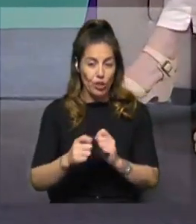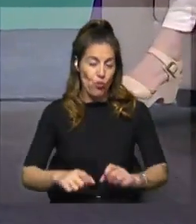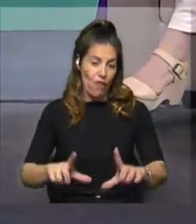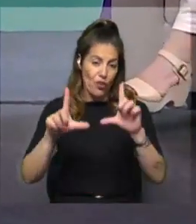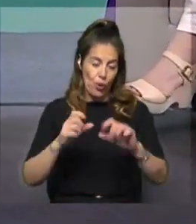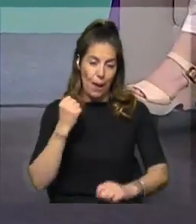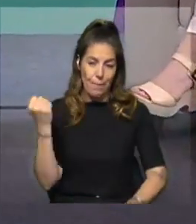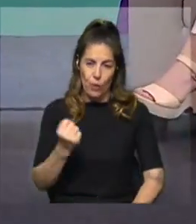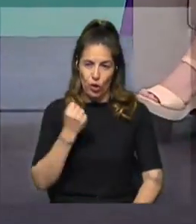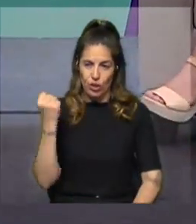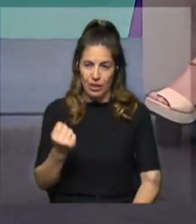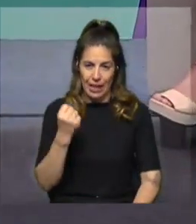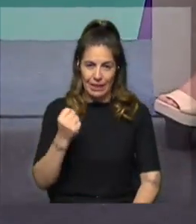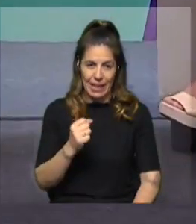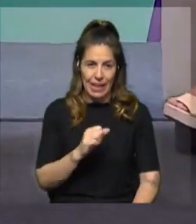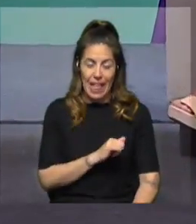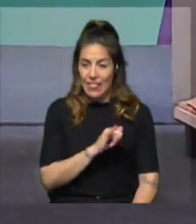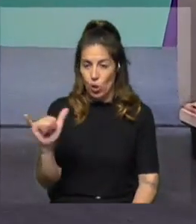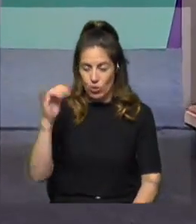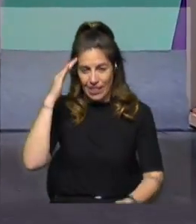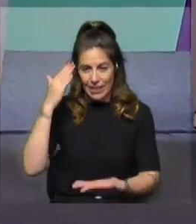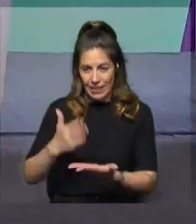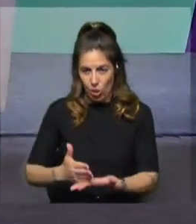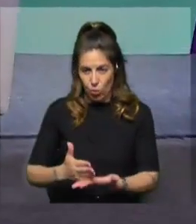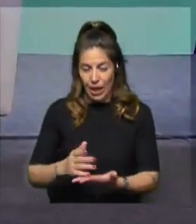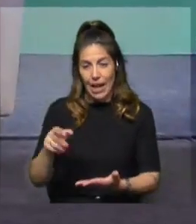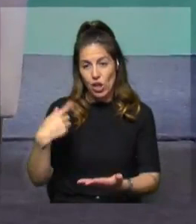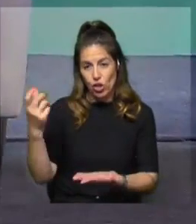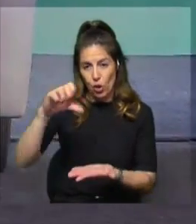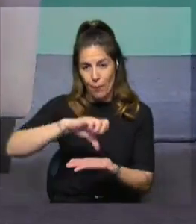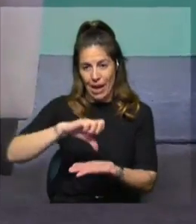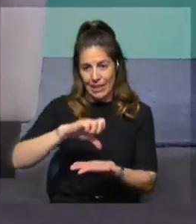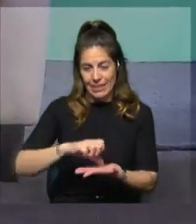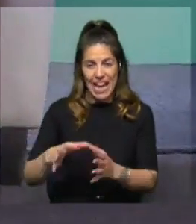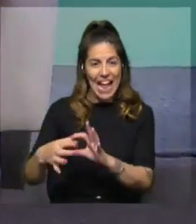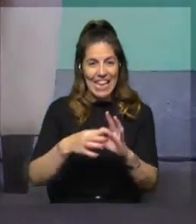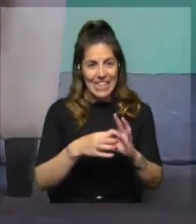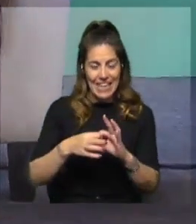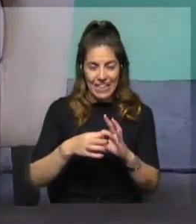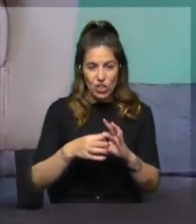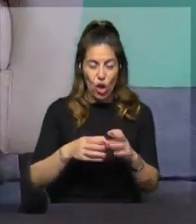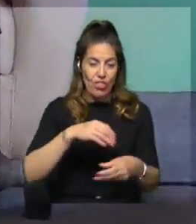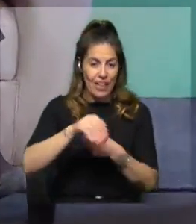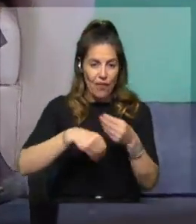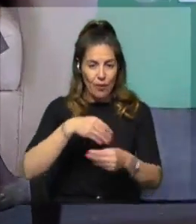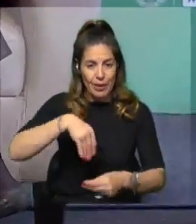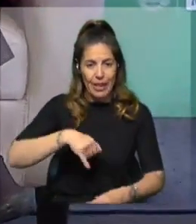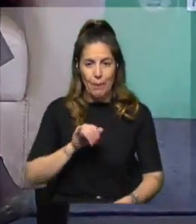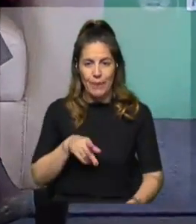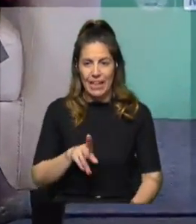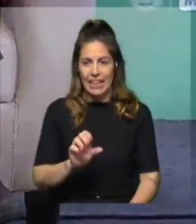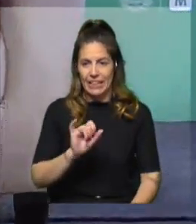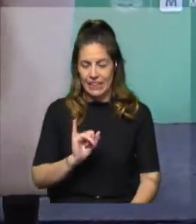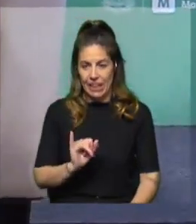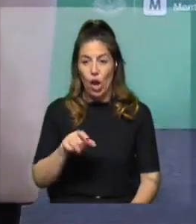clave de la denuncia de la dictadura en el exterior. Fue nexo de la familia Michelini cuando secuestraron a